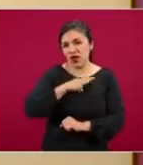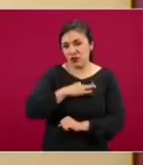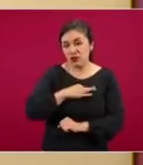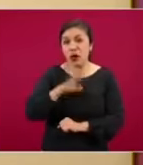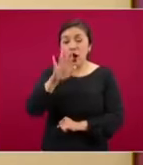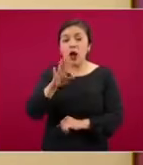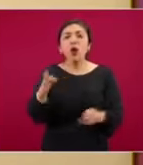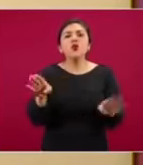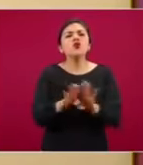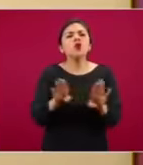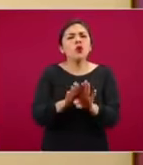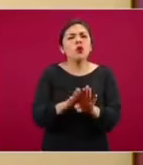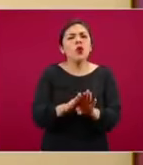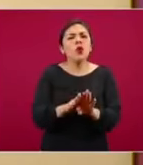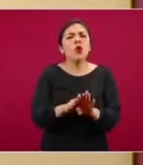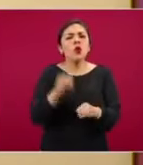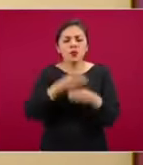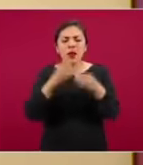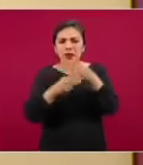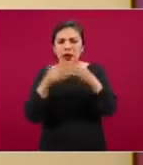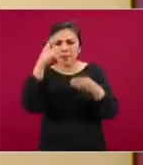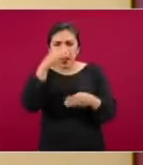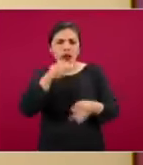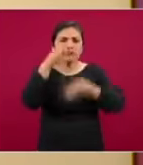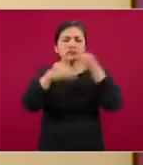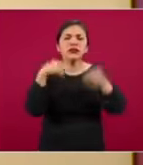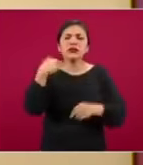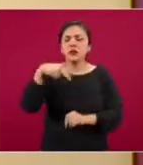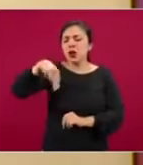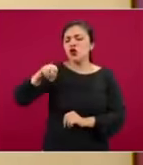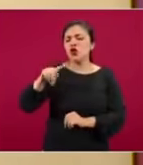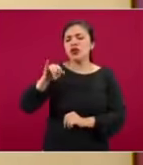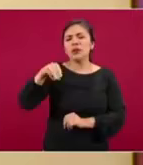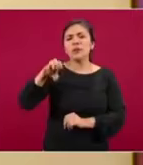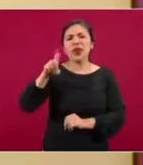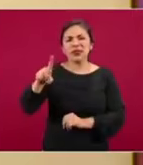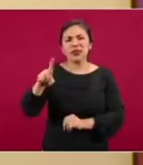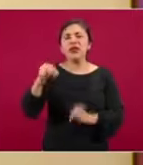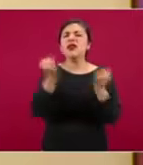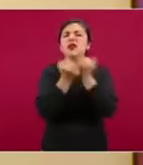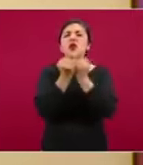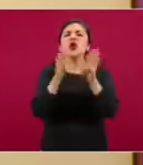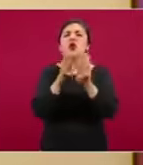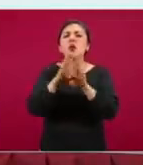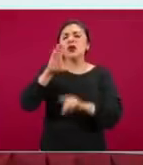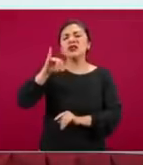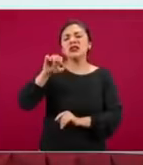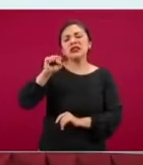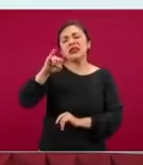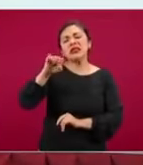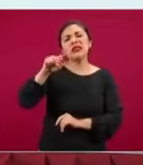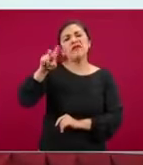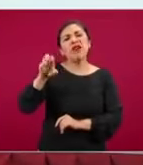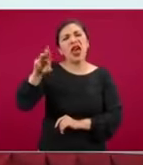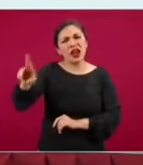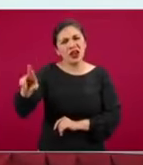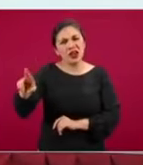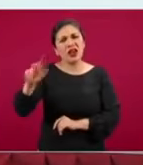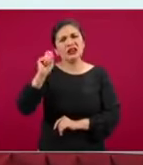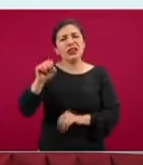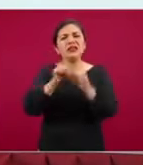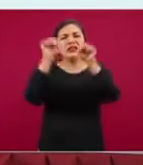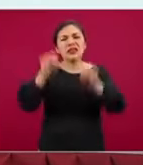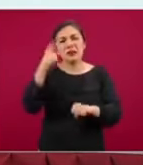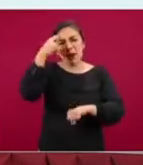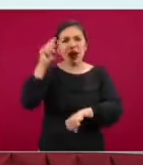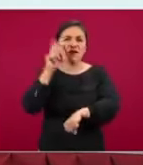la herramienta que se utiliza para notificarlo se llama Notimed, así como el SISVER, el Sistema de Vigilancia de la Enfermedad